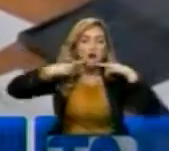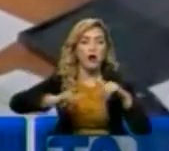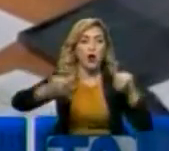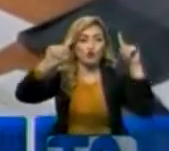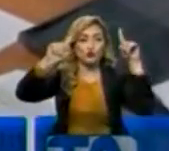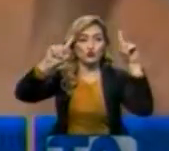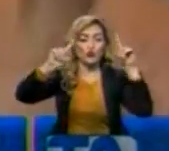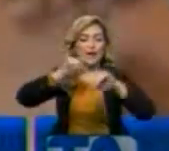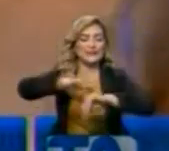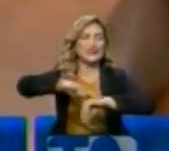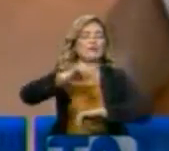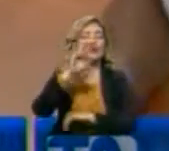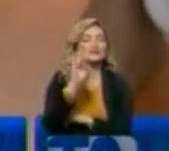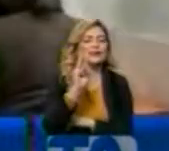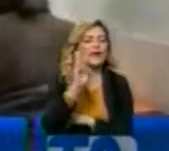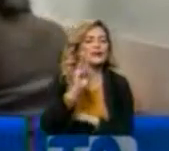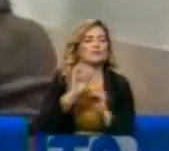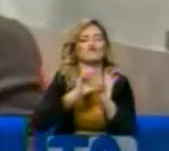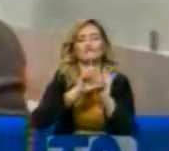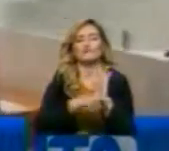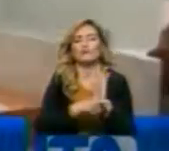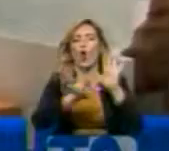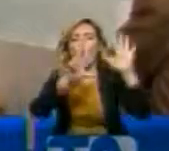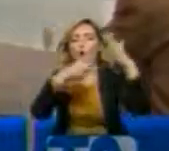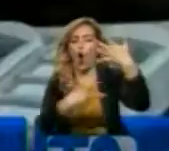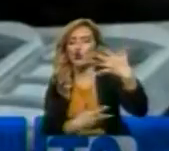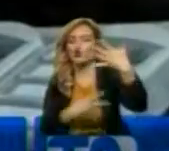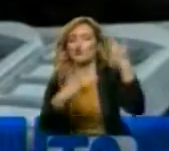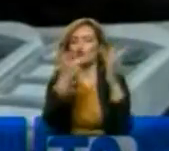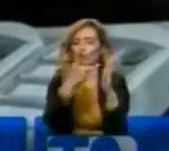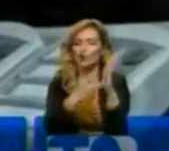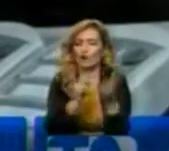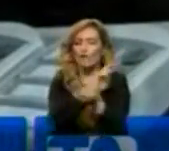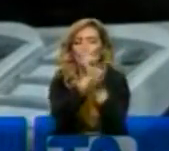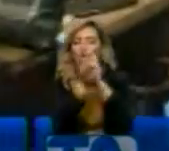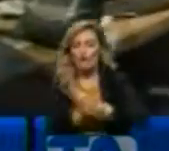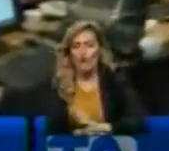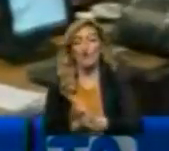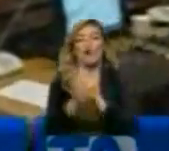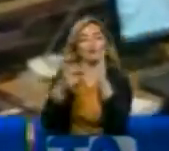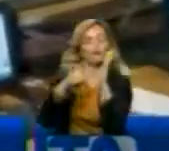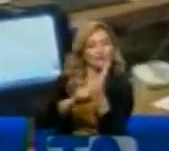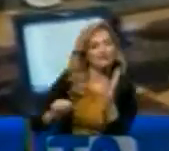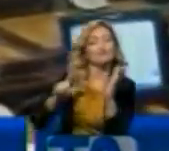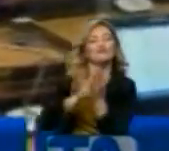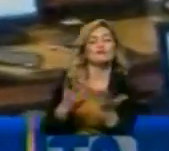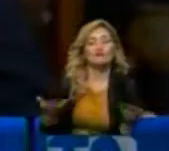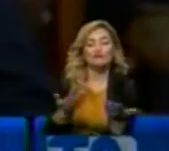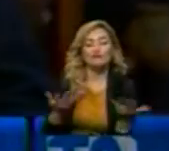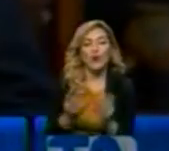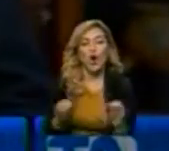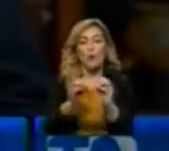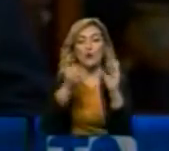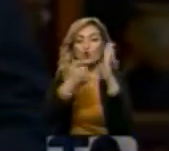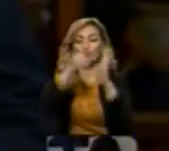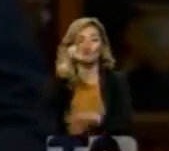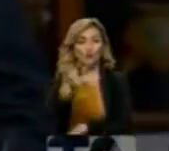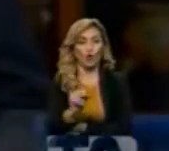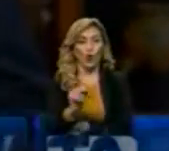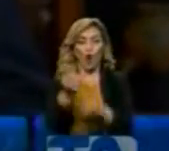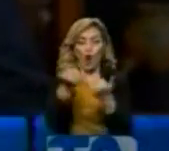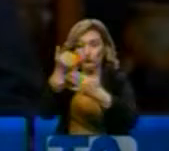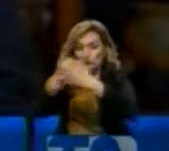menos 8 medidas que constarán en la reforma tributaria, que no incluye el aumento del IVA y que llegará pronto a la Asamblea. Hoy envío a la